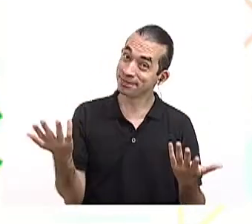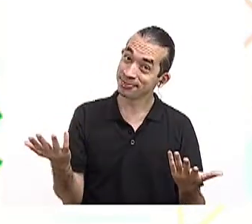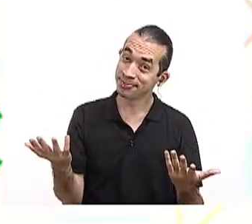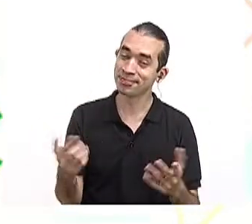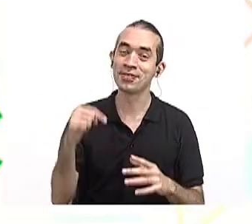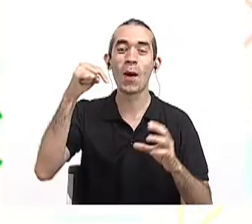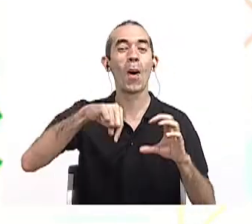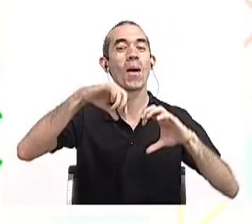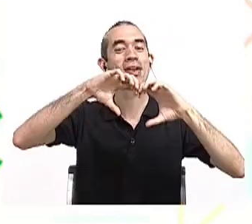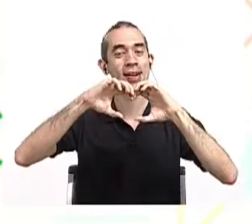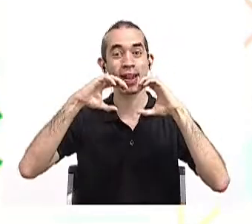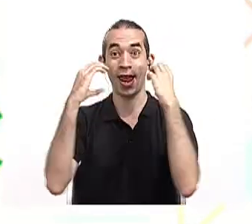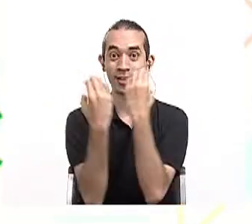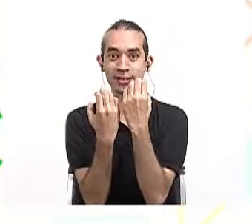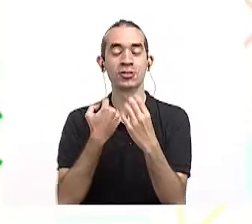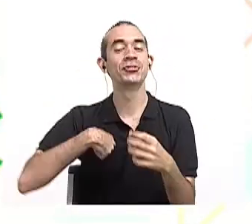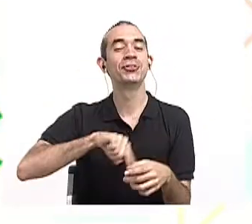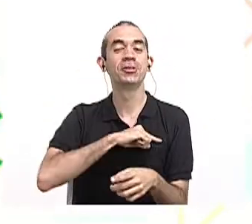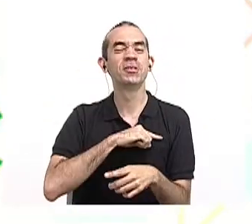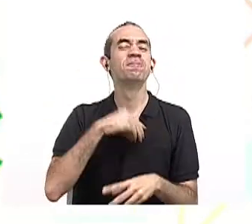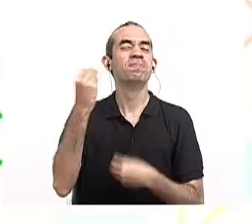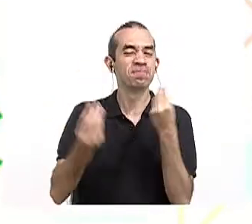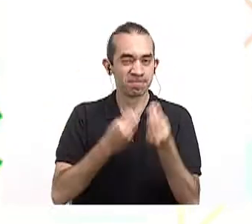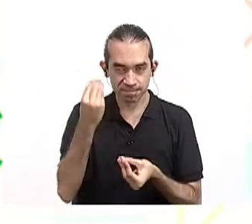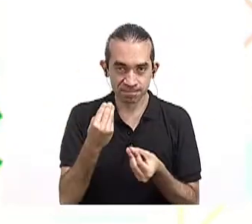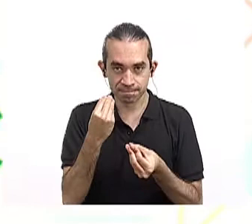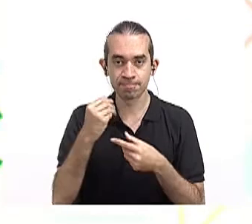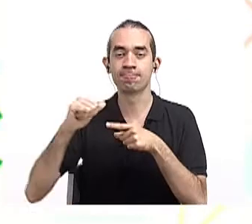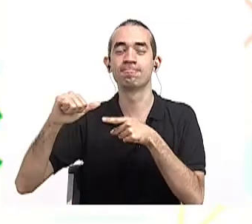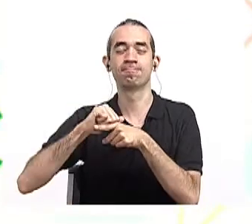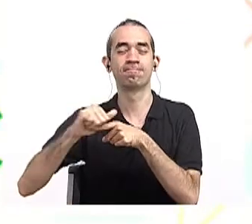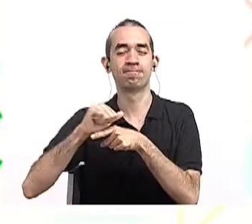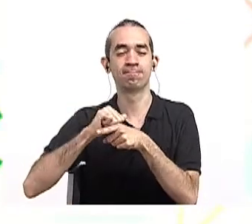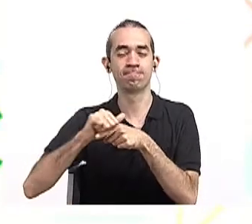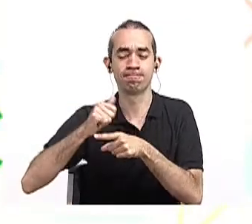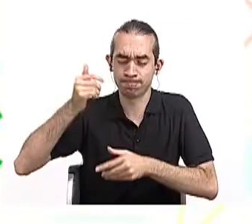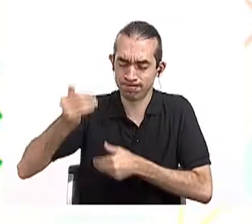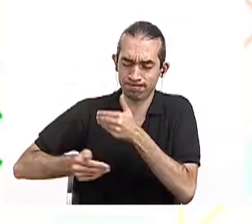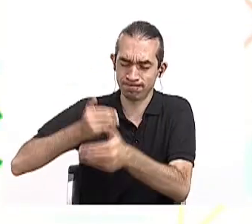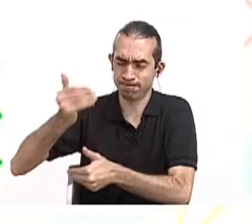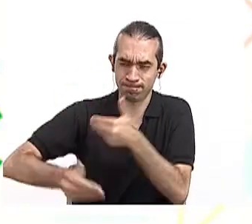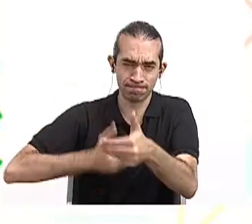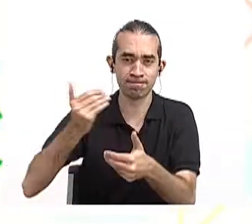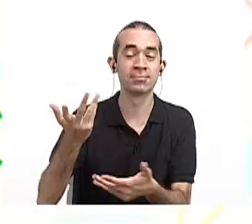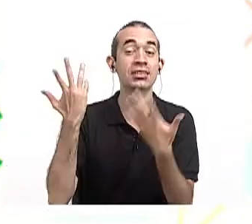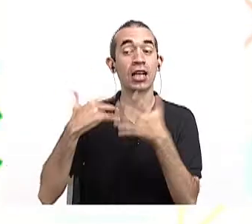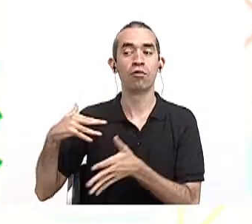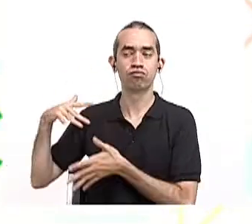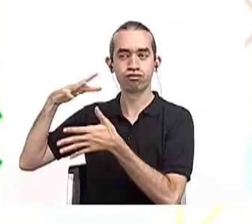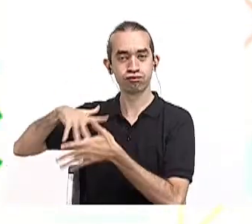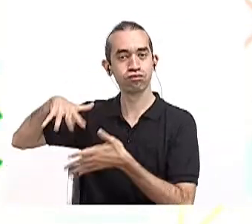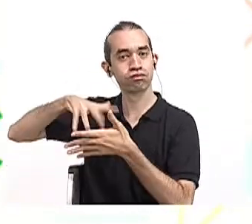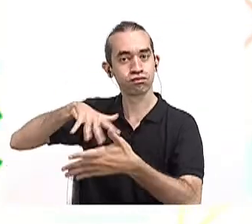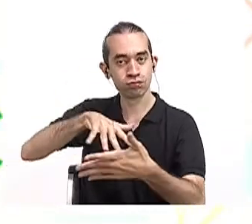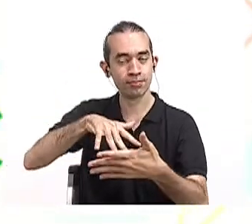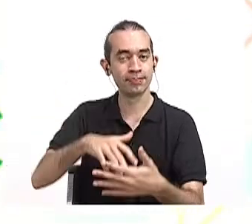esta clase vamos a repasar todos esos procedimientos que vimos